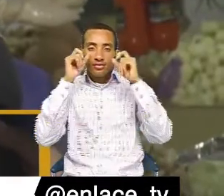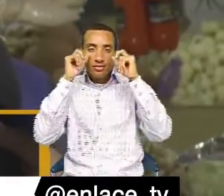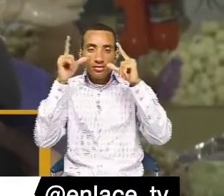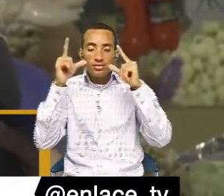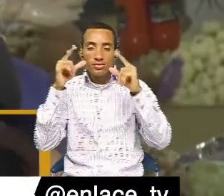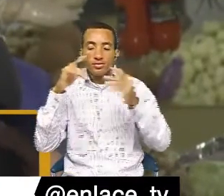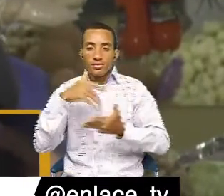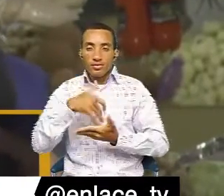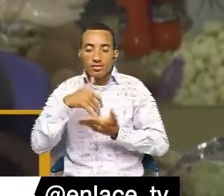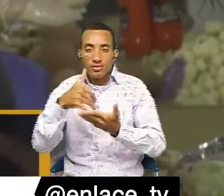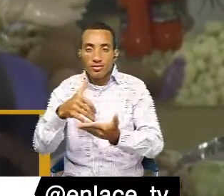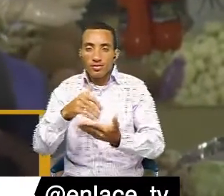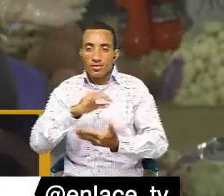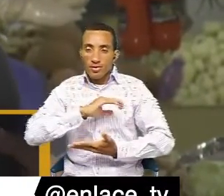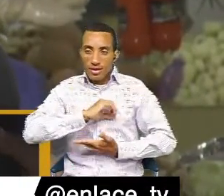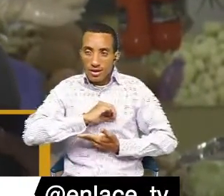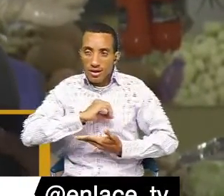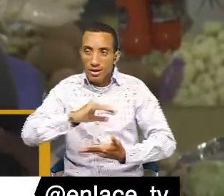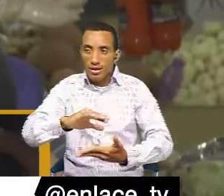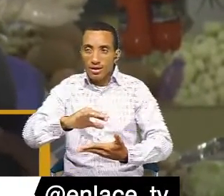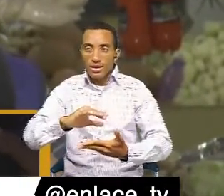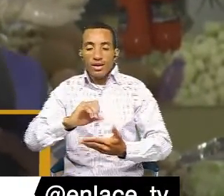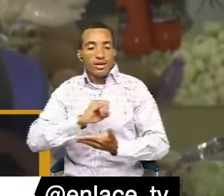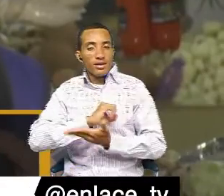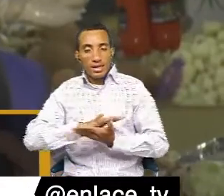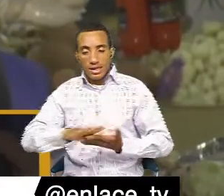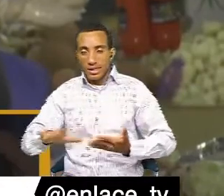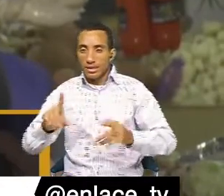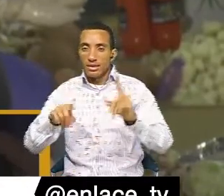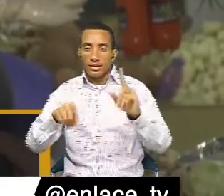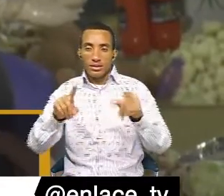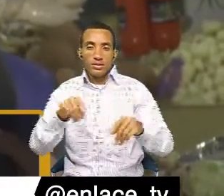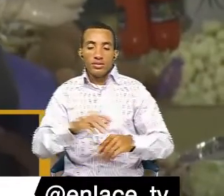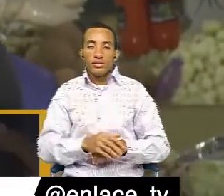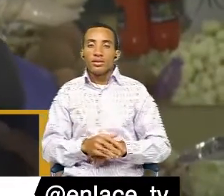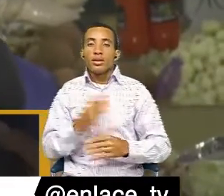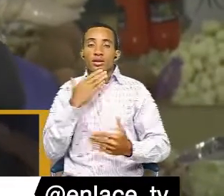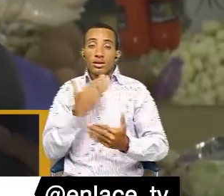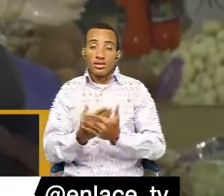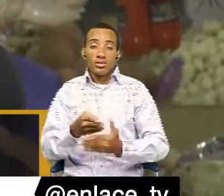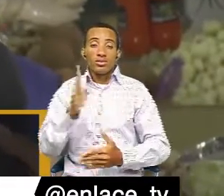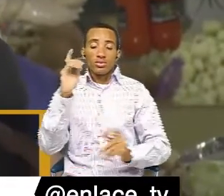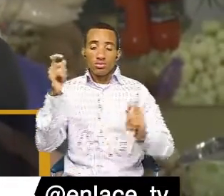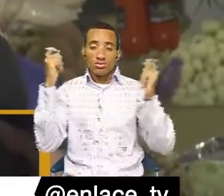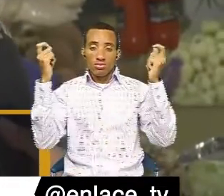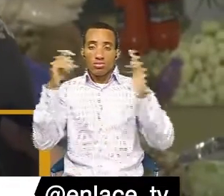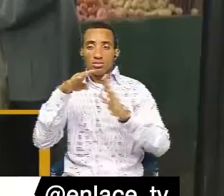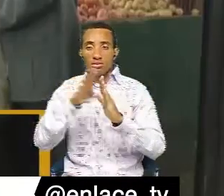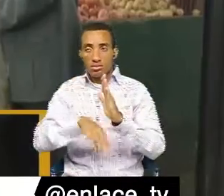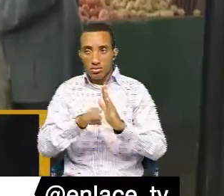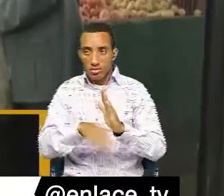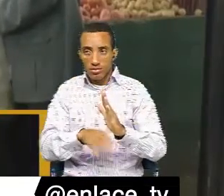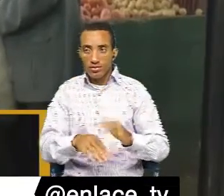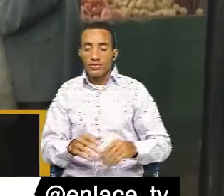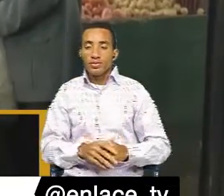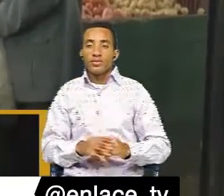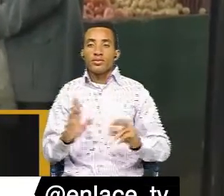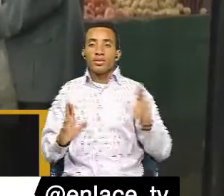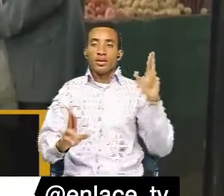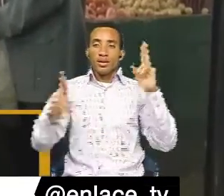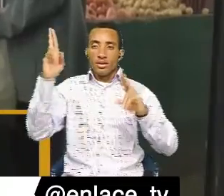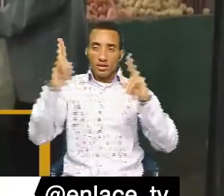mercados completamente gratis, y de luego también porque gracias a Dios hay muy buena oferta de productos agrícolas en estos momentos. Rifas,